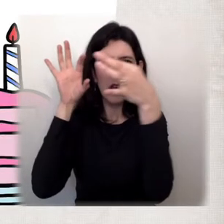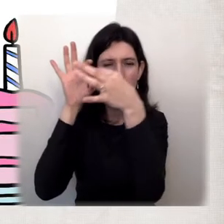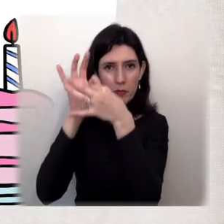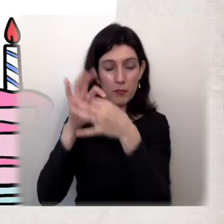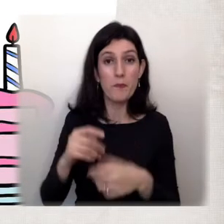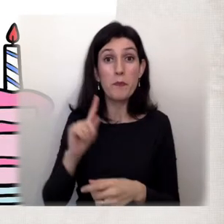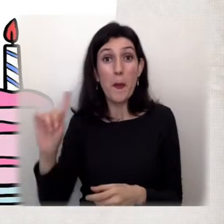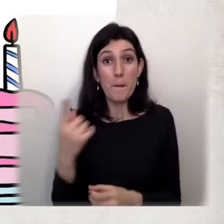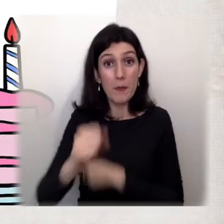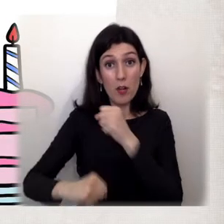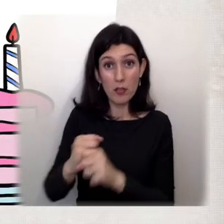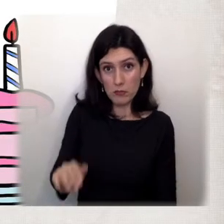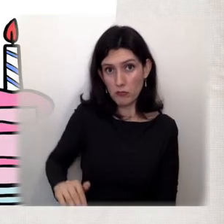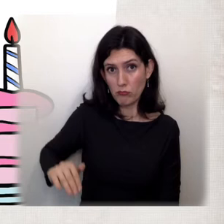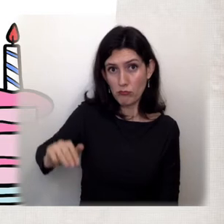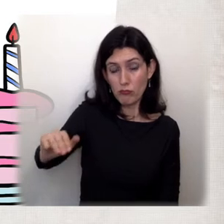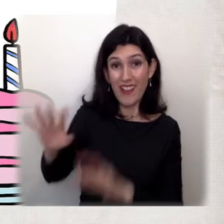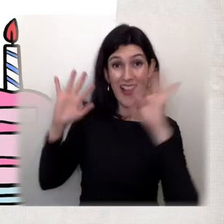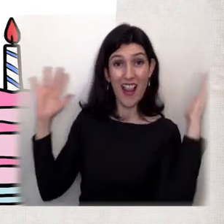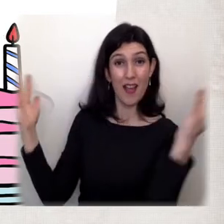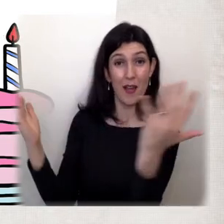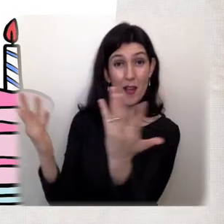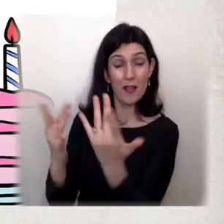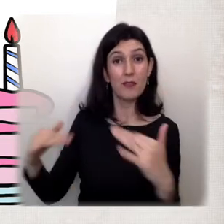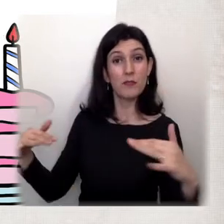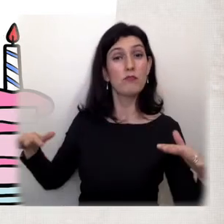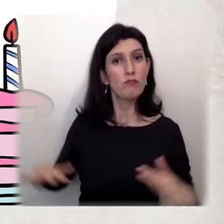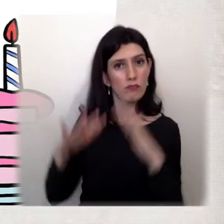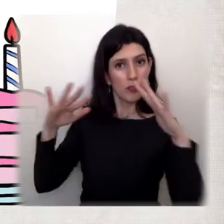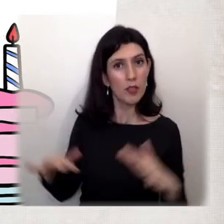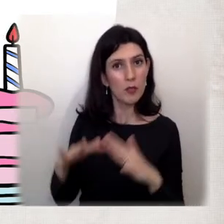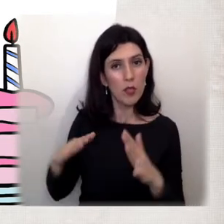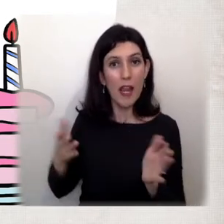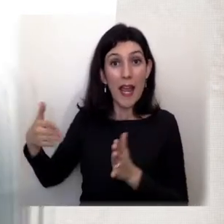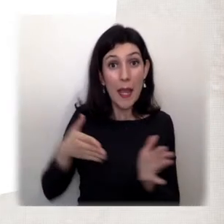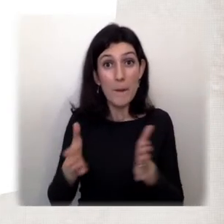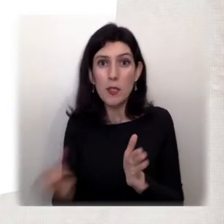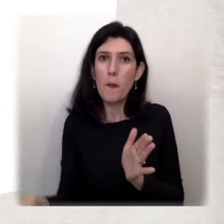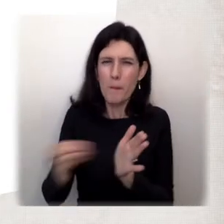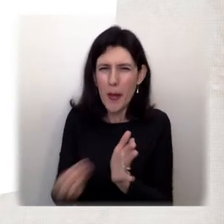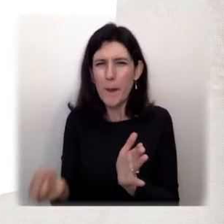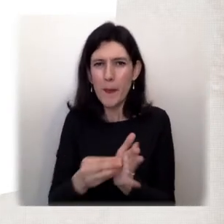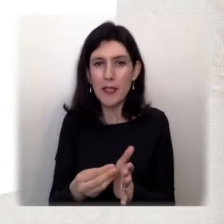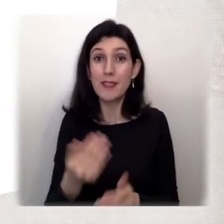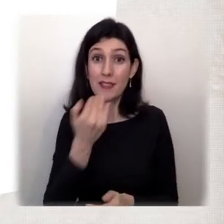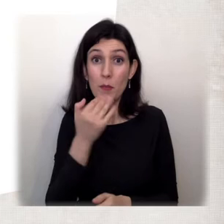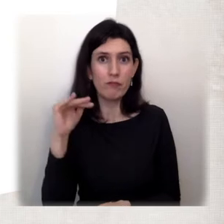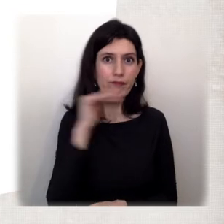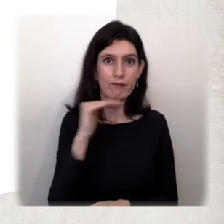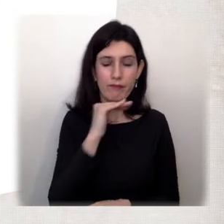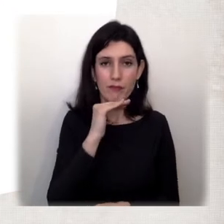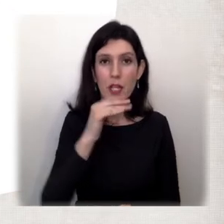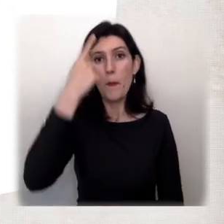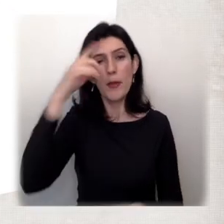que crecemos y nuestro entorno nos estimula, estos caminos se multiplican y se vuelven más rápidos. Pero en el cerebro, la energía